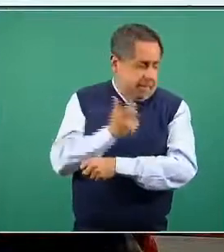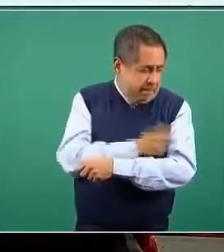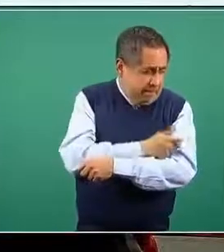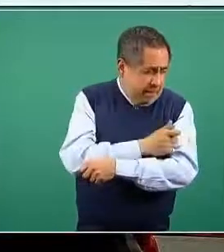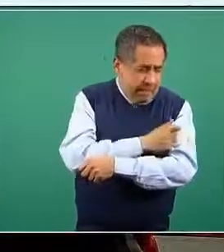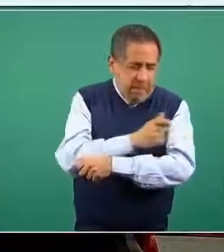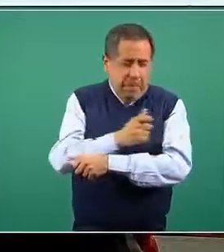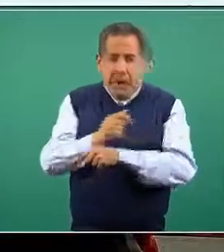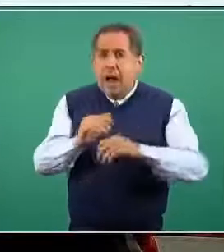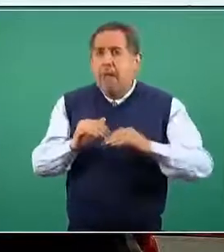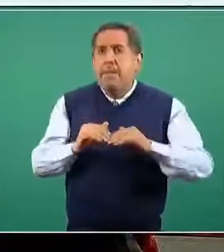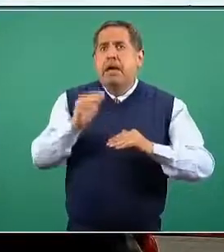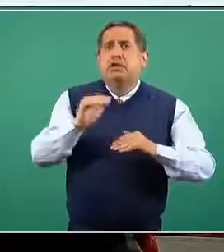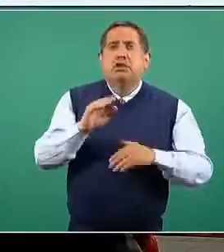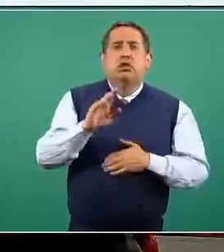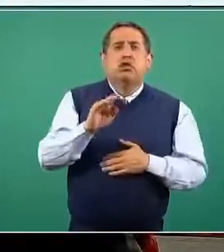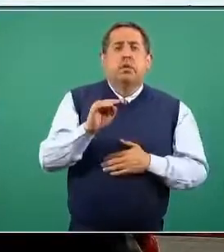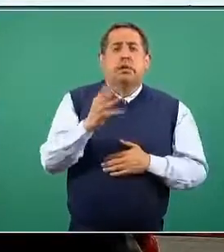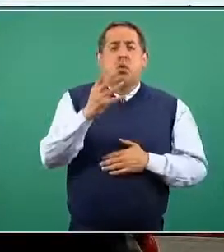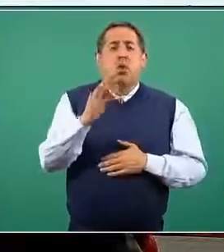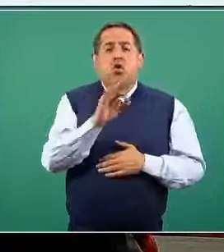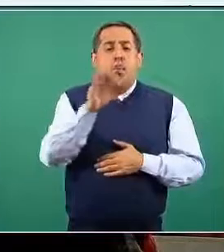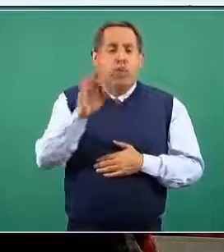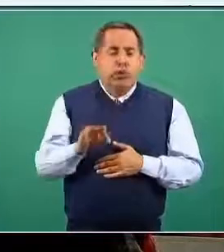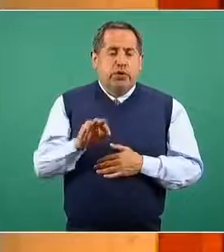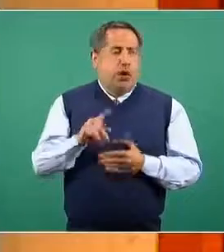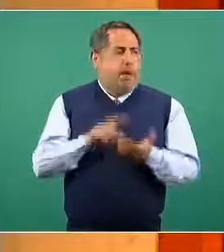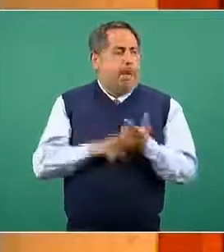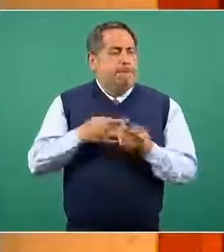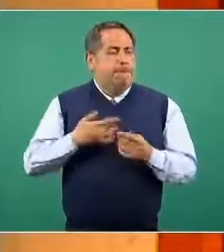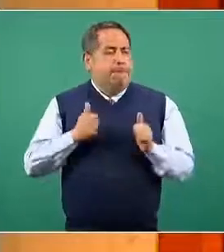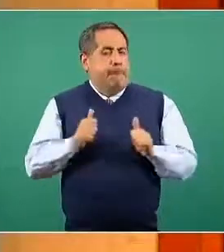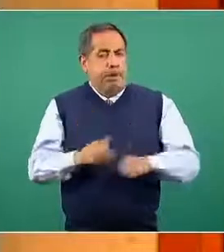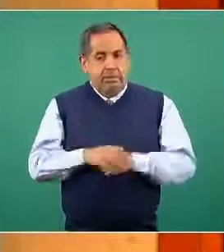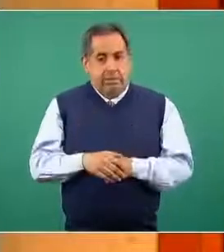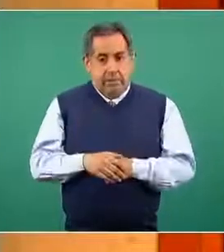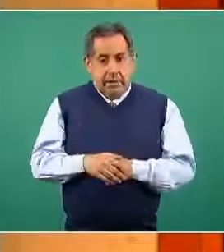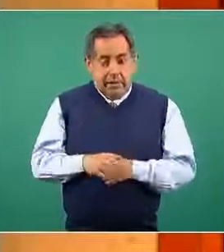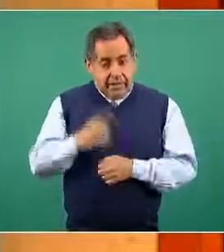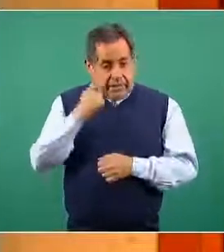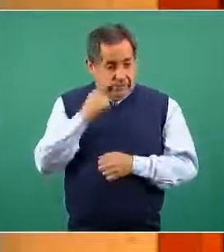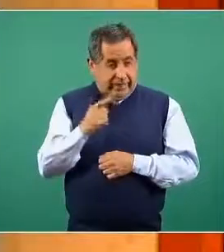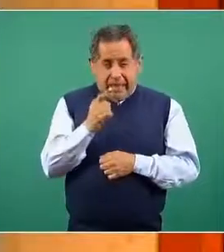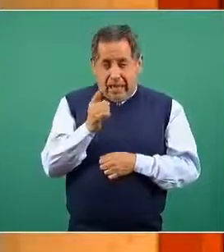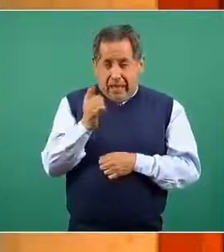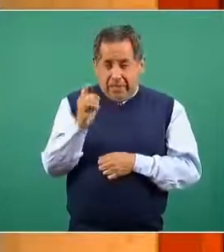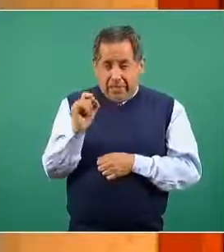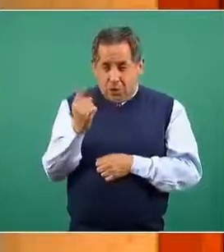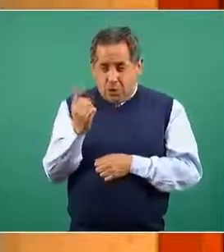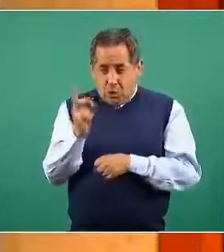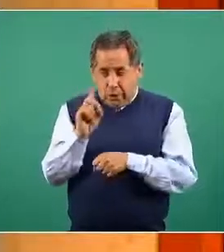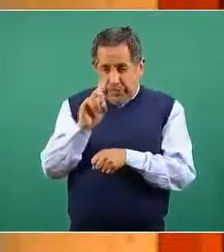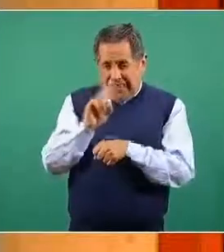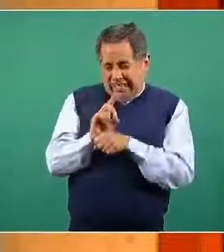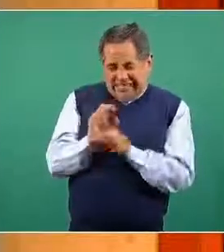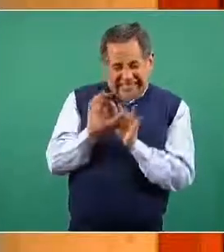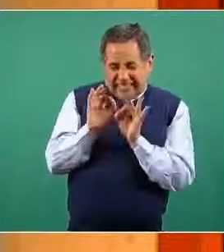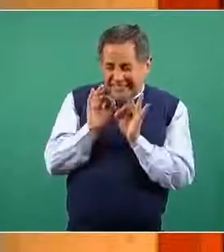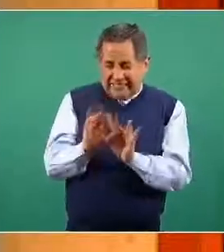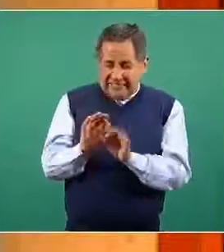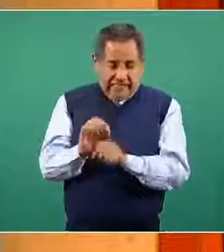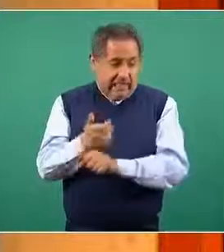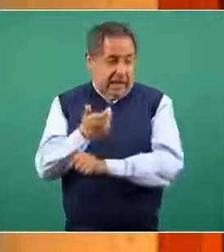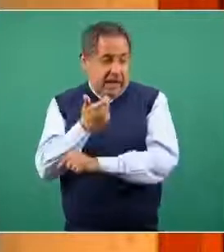del 94%. Si la segunda dosis se pone exactamente a los 21 días, se sigue lo que